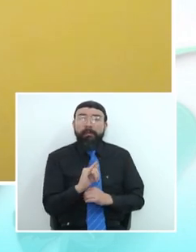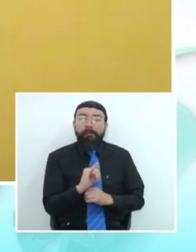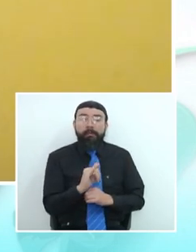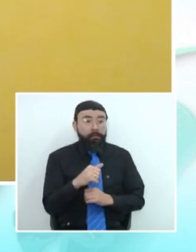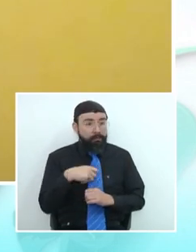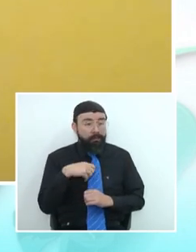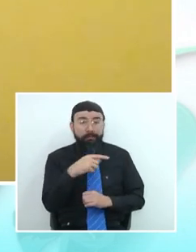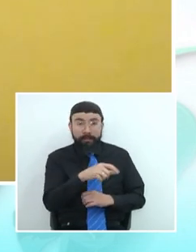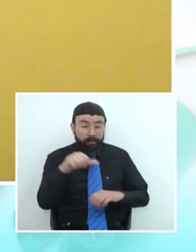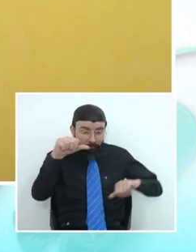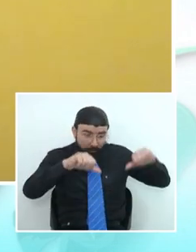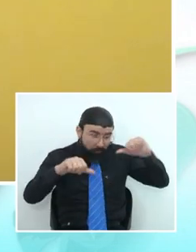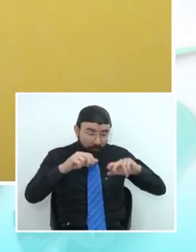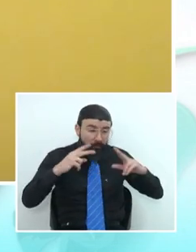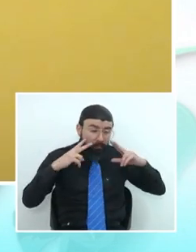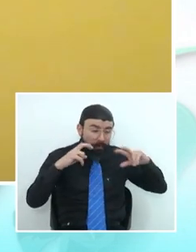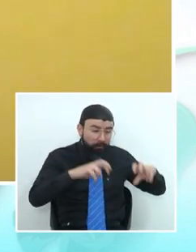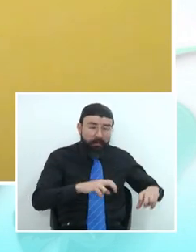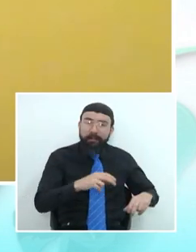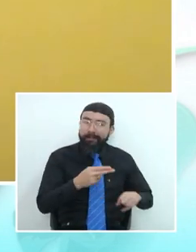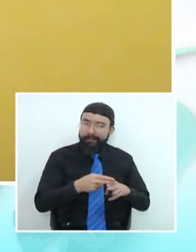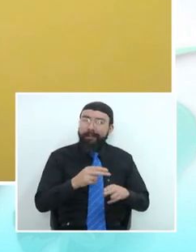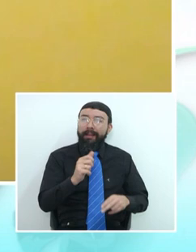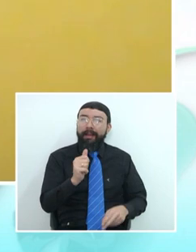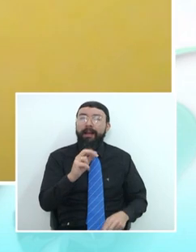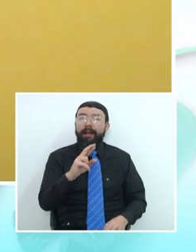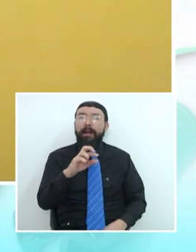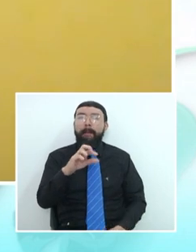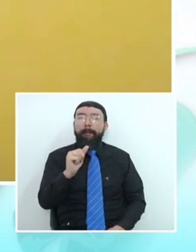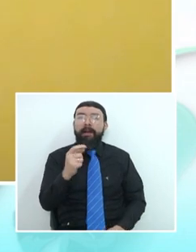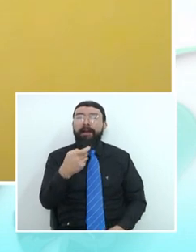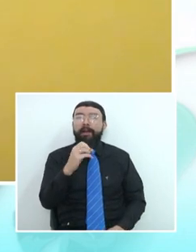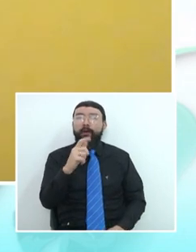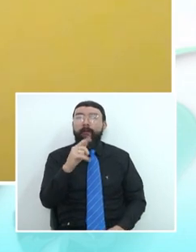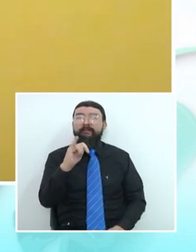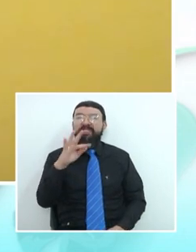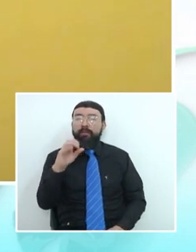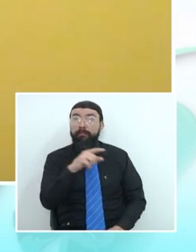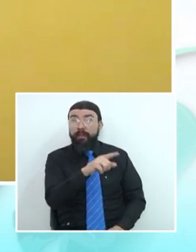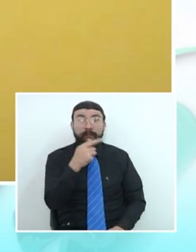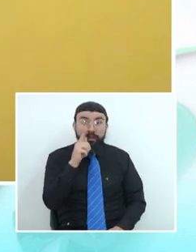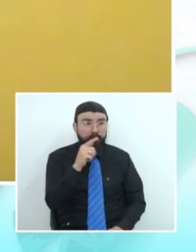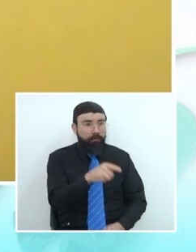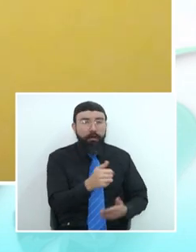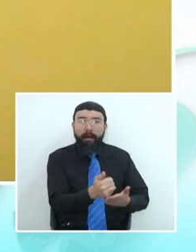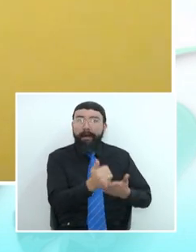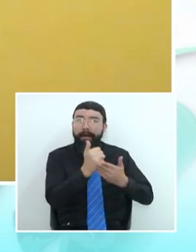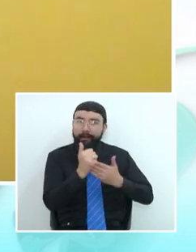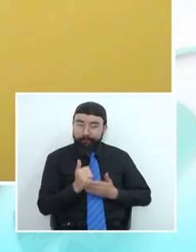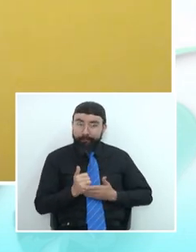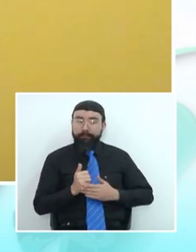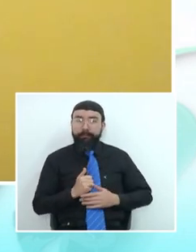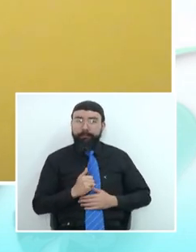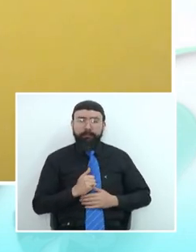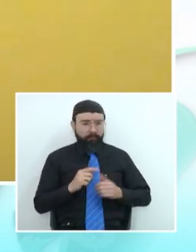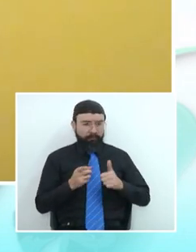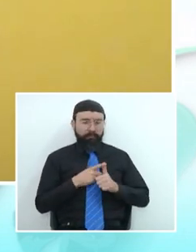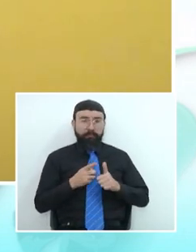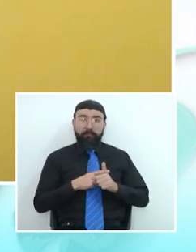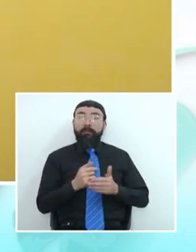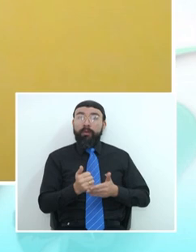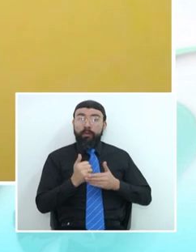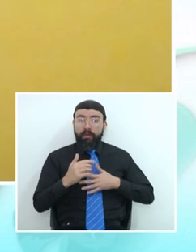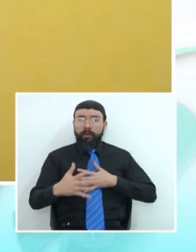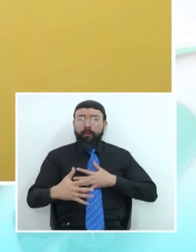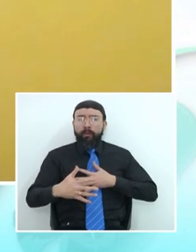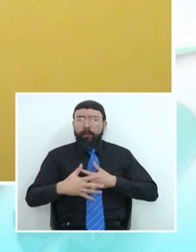en su laboratorio, lo debe tener. Hemos encontrado que el arpagofito tiene la virtud, primero, de desinflamar. Es un